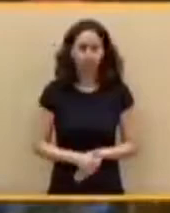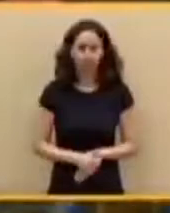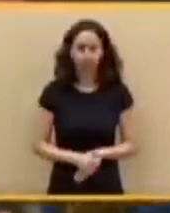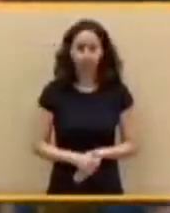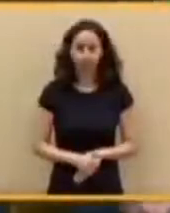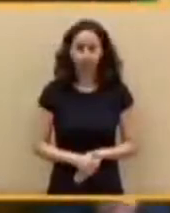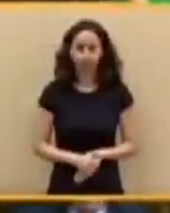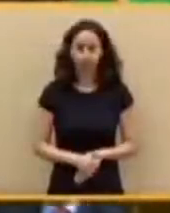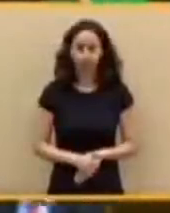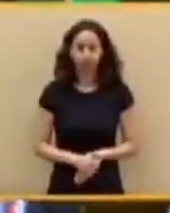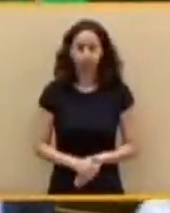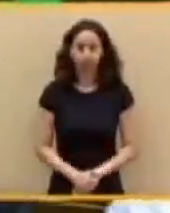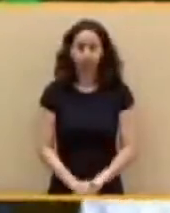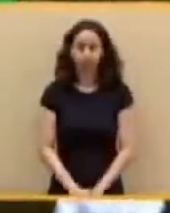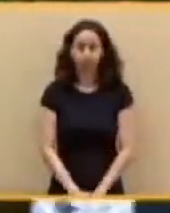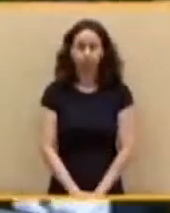Gracias.